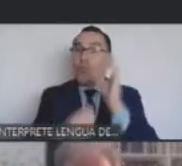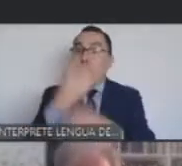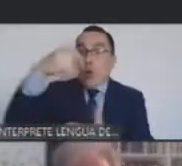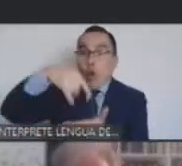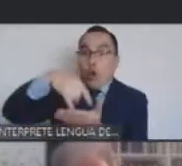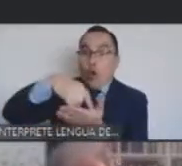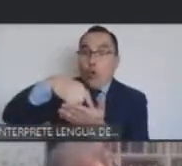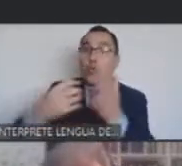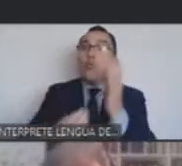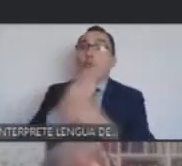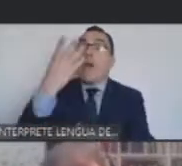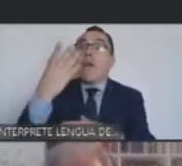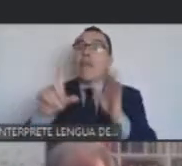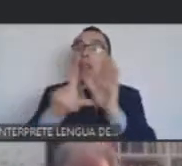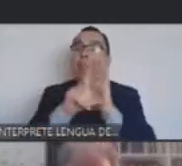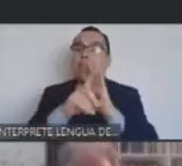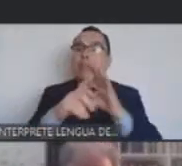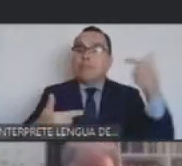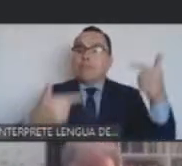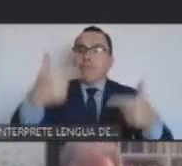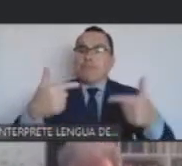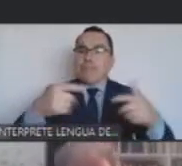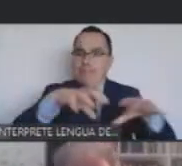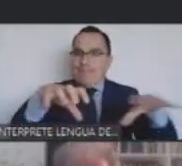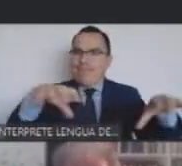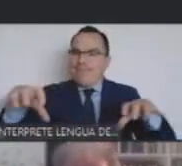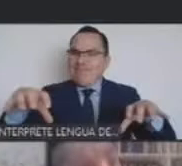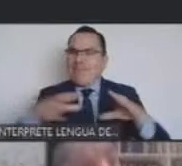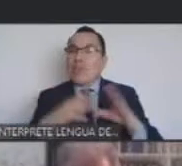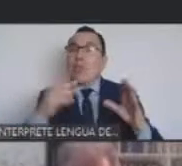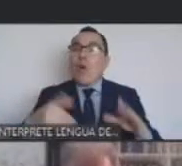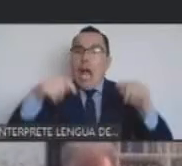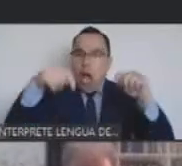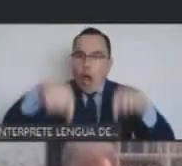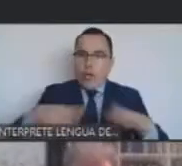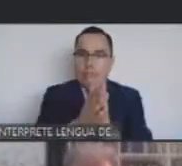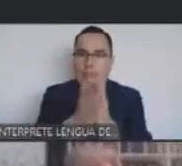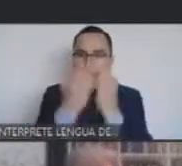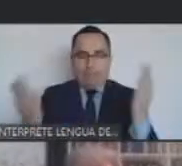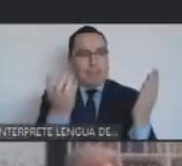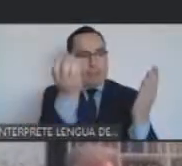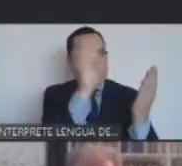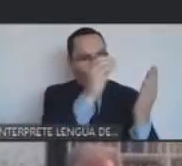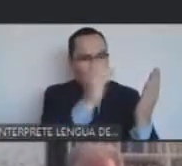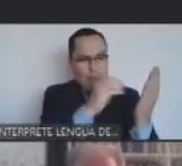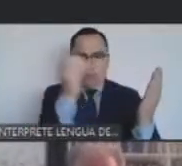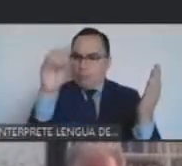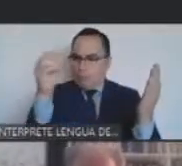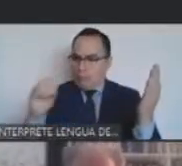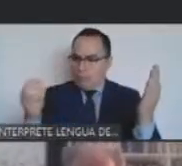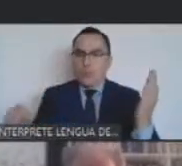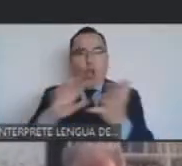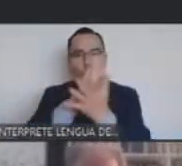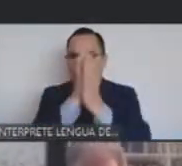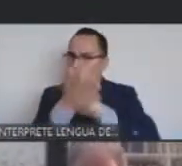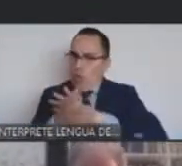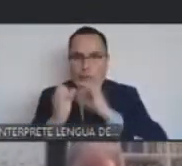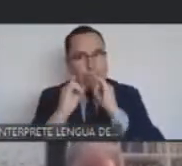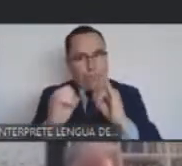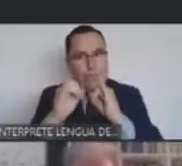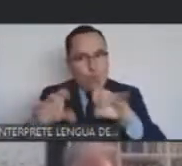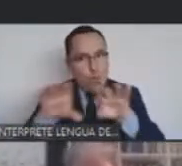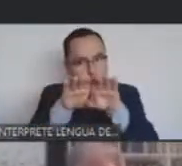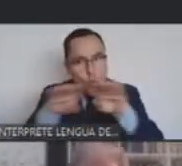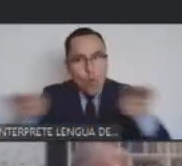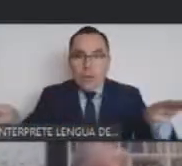para partidos políticos y pasamos a tener padrones confiables y accesibles para cualquier militante del partido. Esto fue